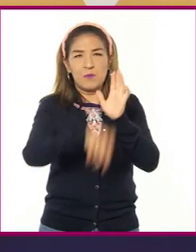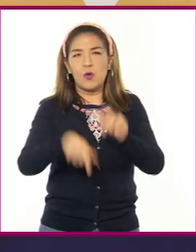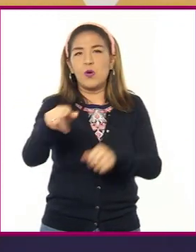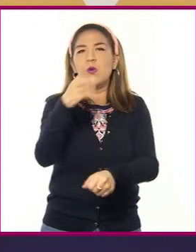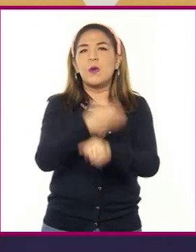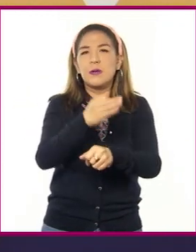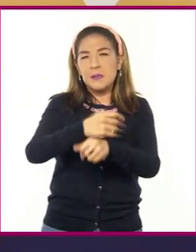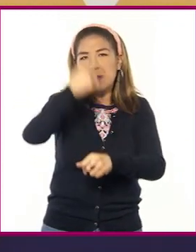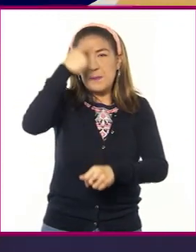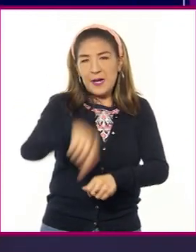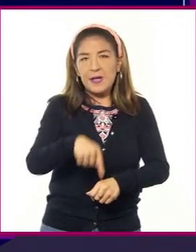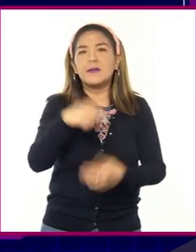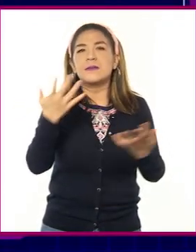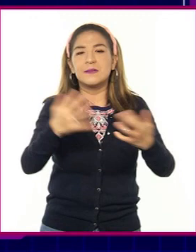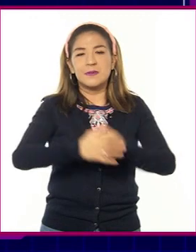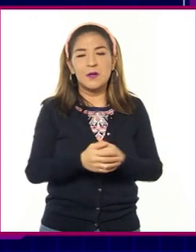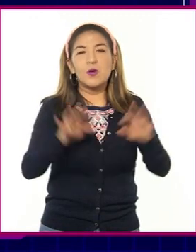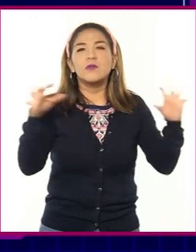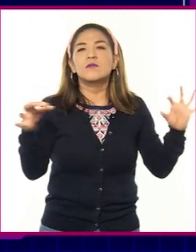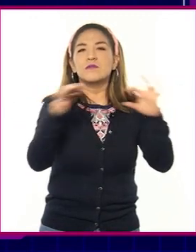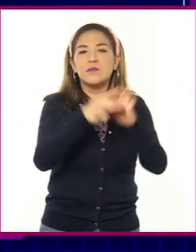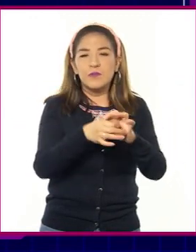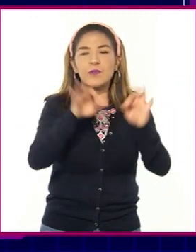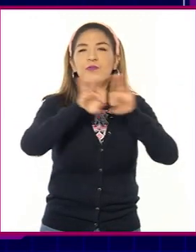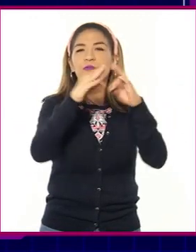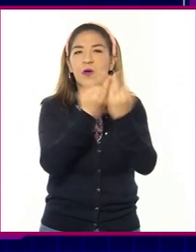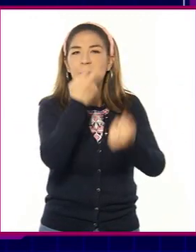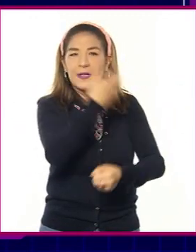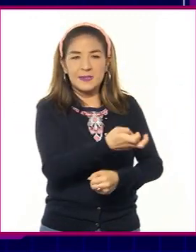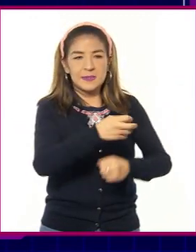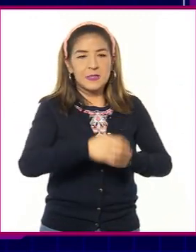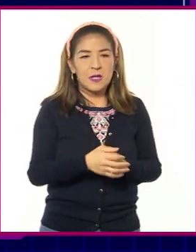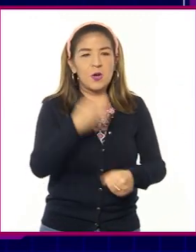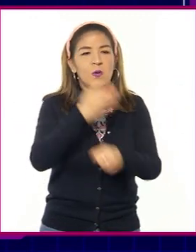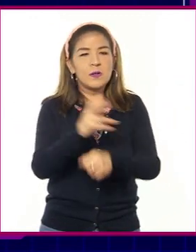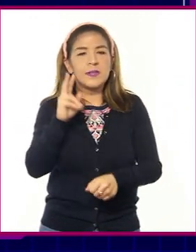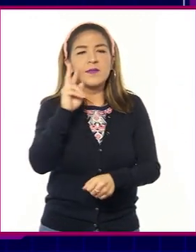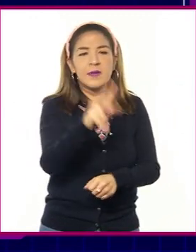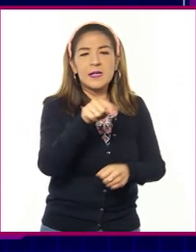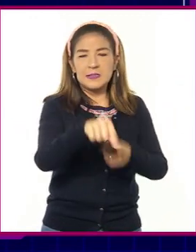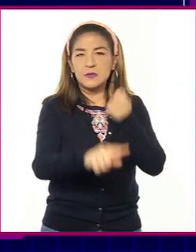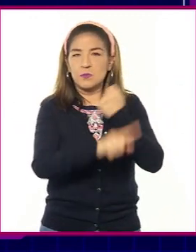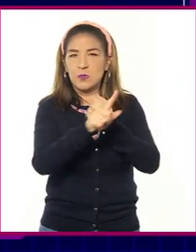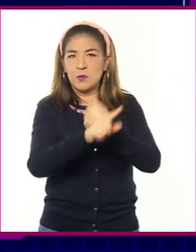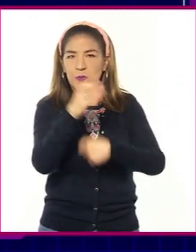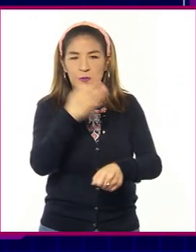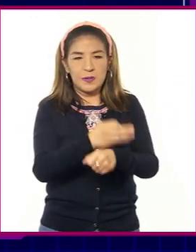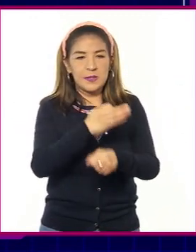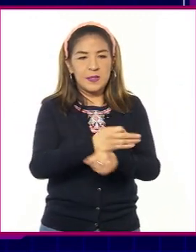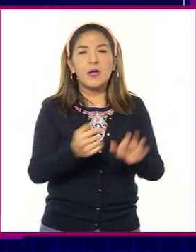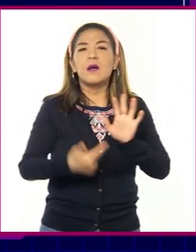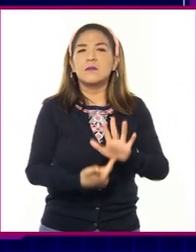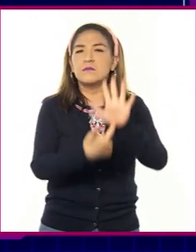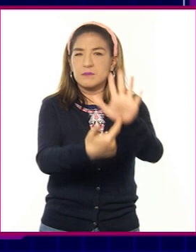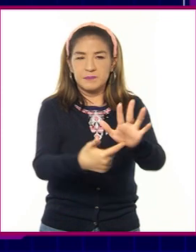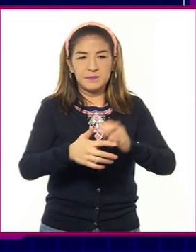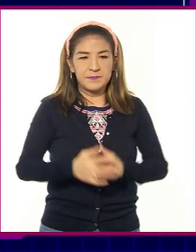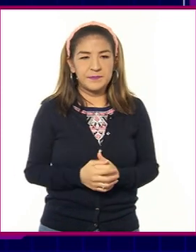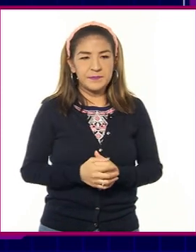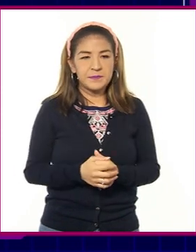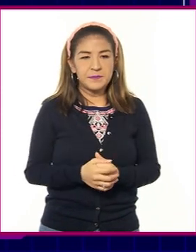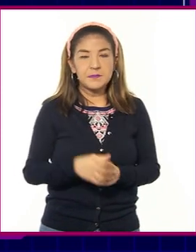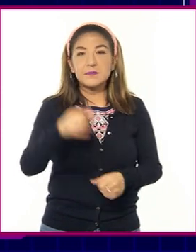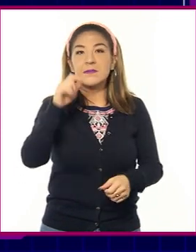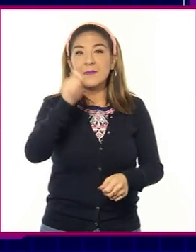con la finalidad de facilitar formar la proporción. Veamos el caso de este problema. En la expresión del inciso